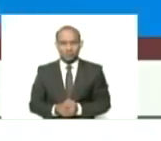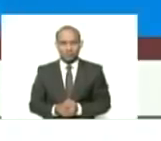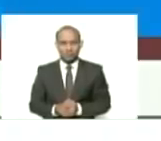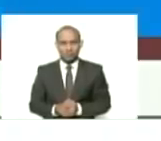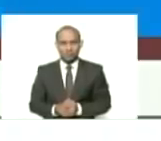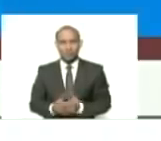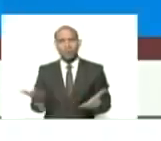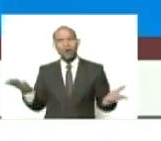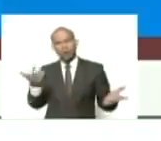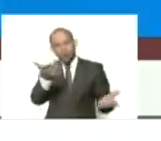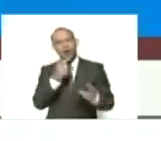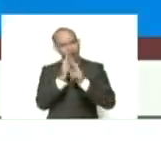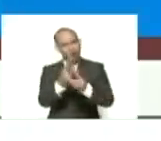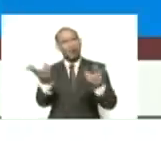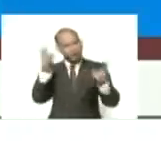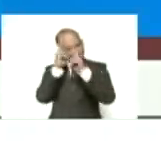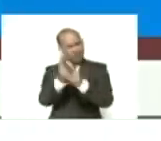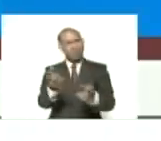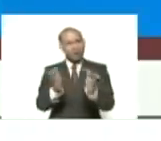Bueno, ¿qué pasó? Respeto.